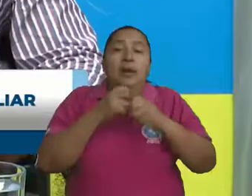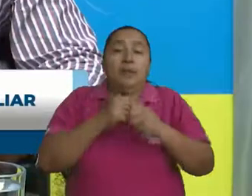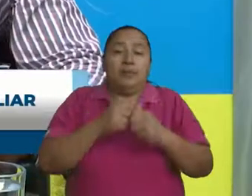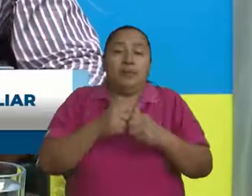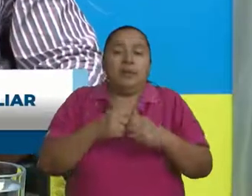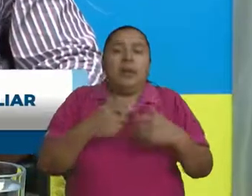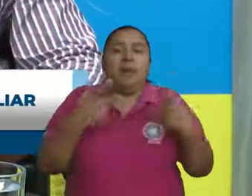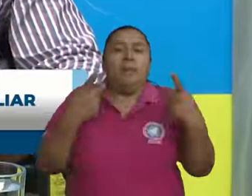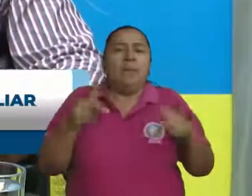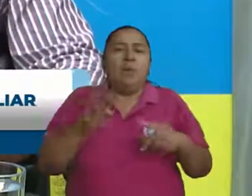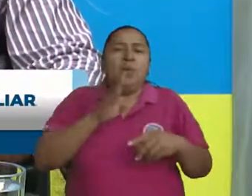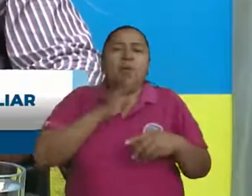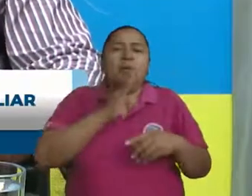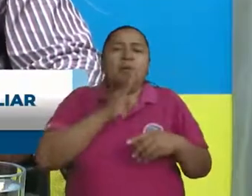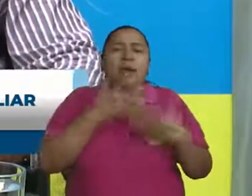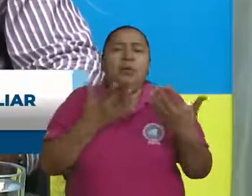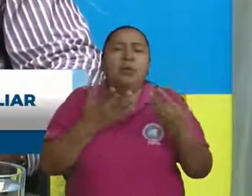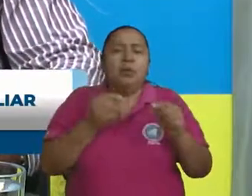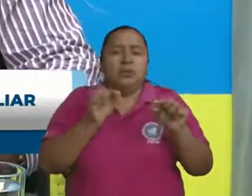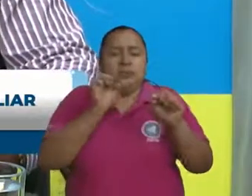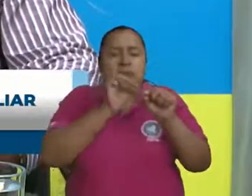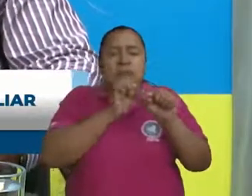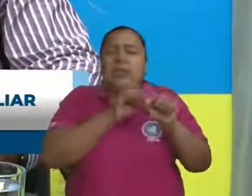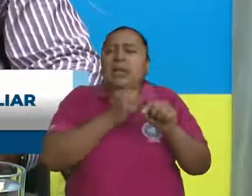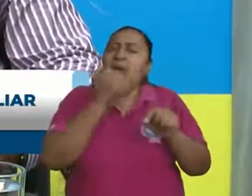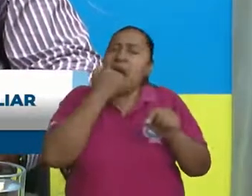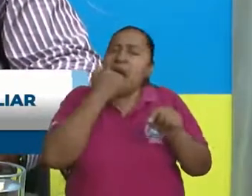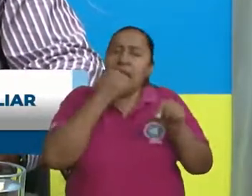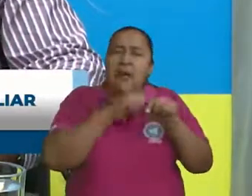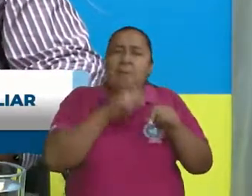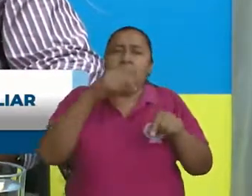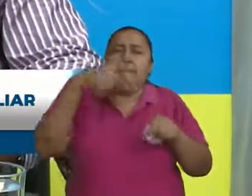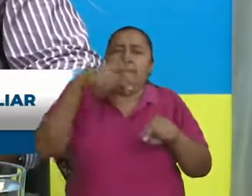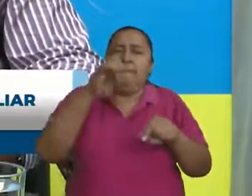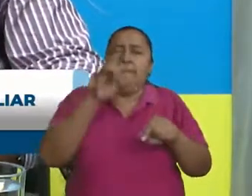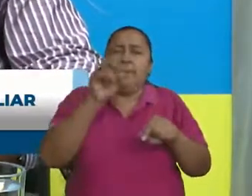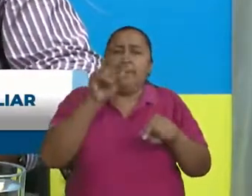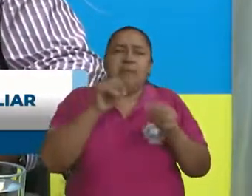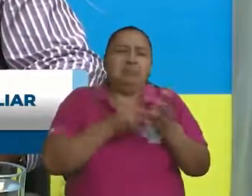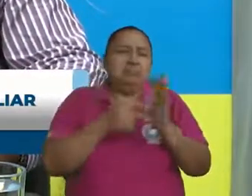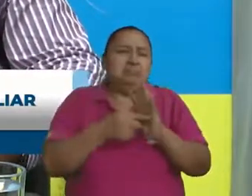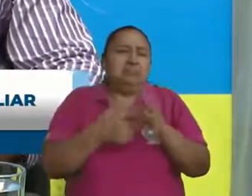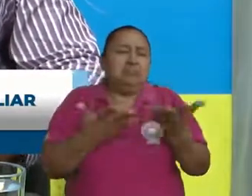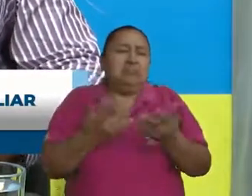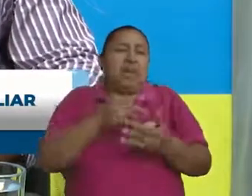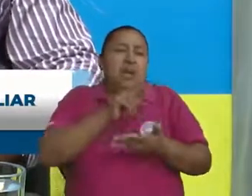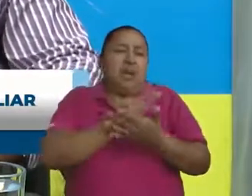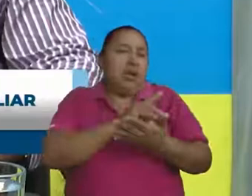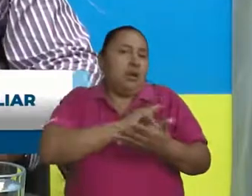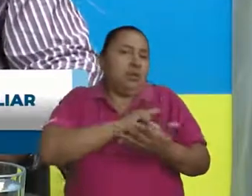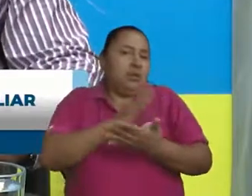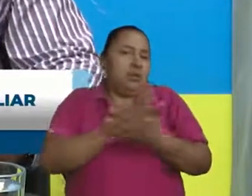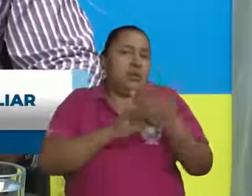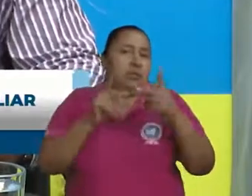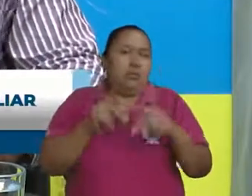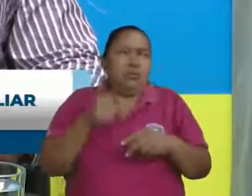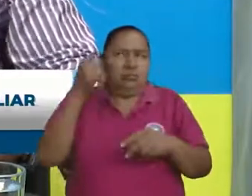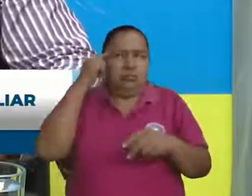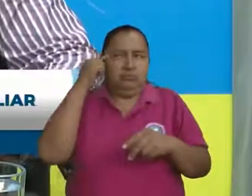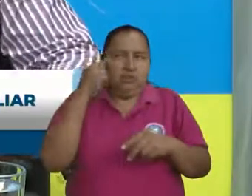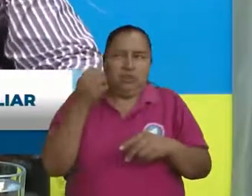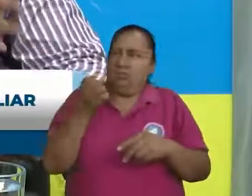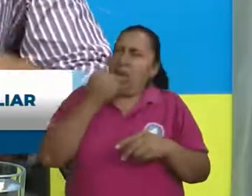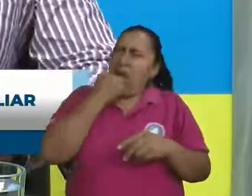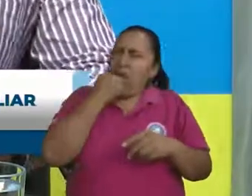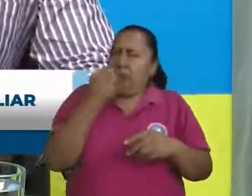cuando hablamos de piedra, ¿a qué nos referimos? ¿A qué tipo de elemento? Porque okay, algunas personas pueden ser que lo asocien con piedras, como las